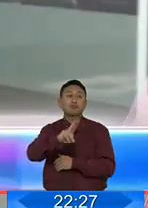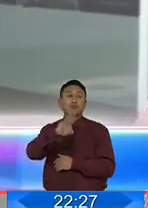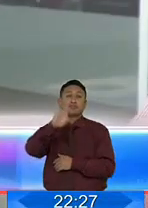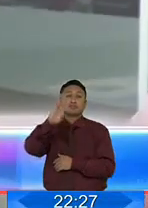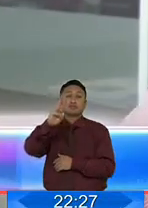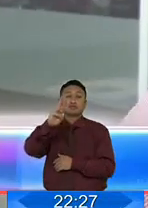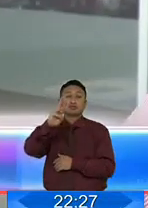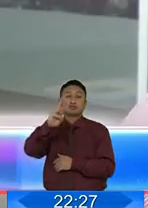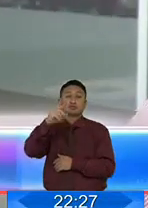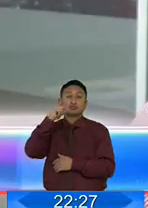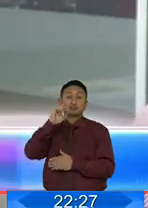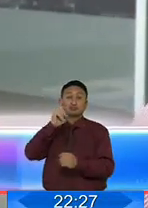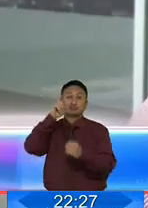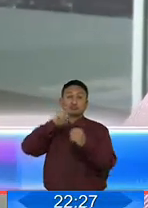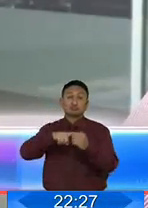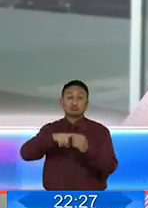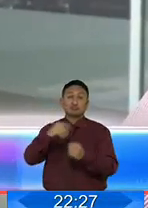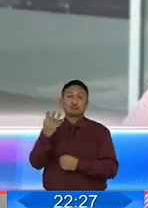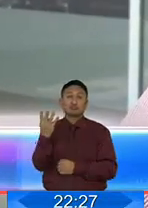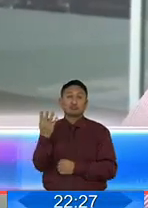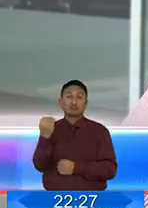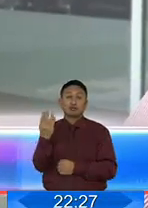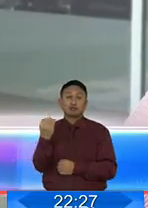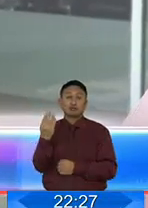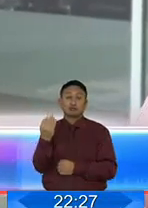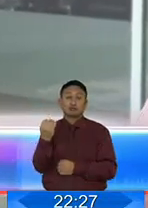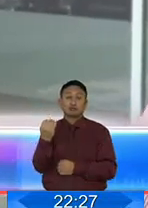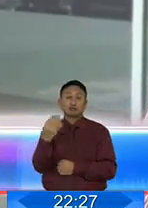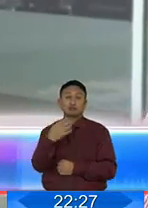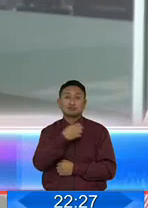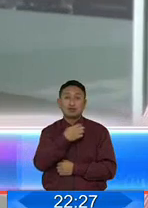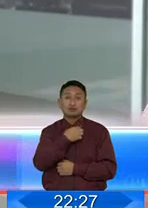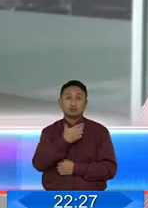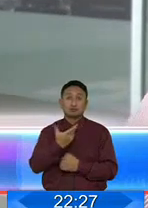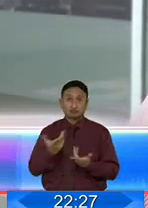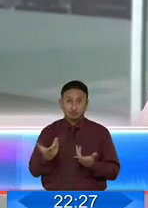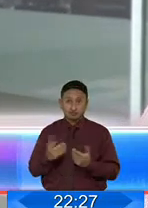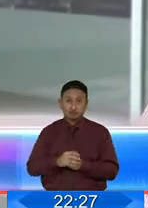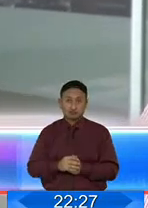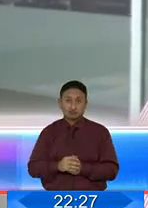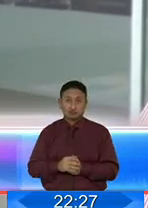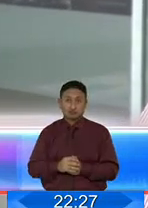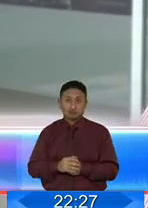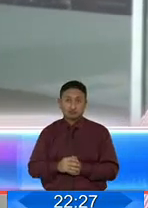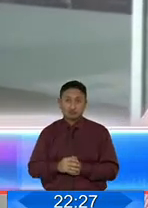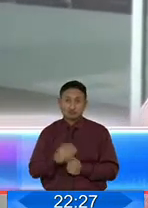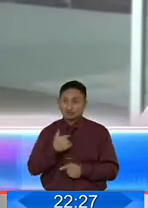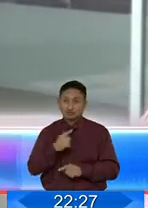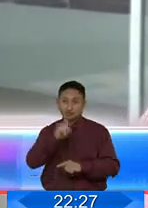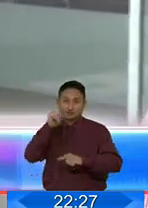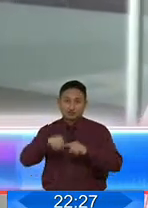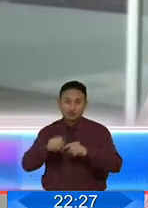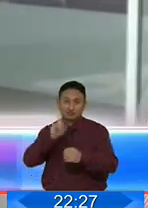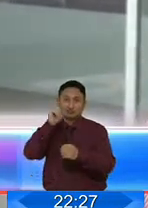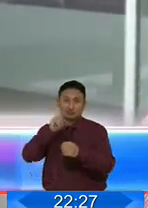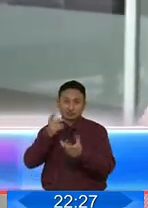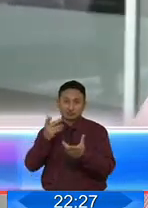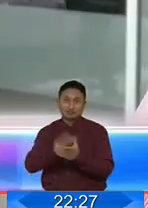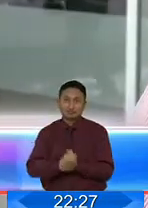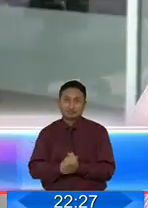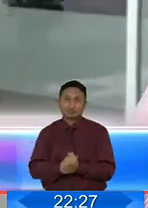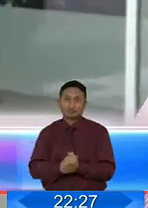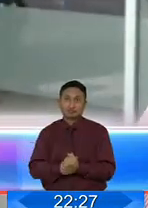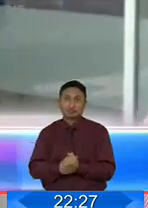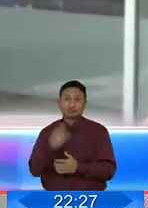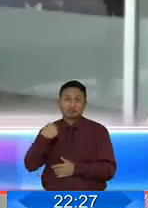26 y nosotros entramos el 14 de agosto, entonces no podemos optar por eso. Y nosotros